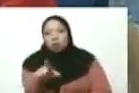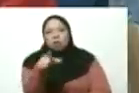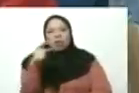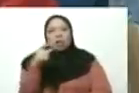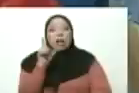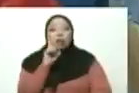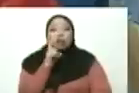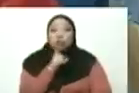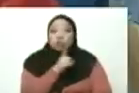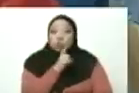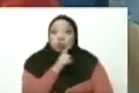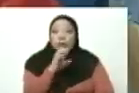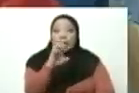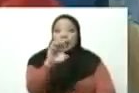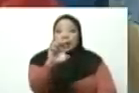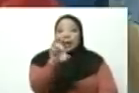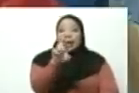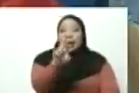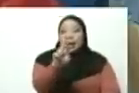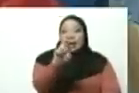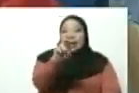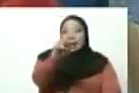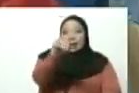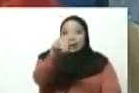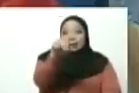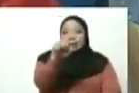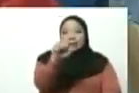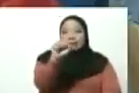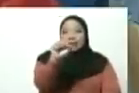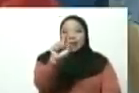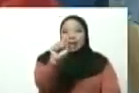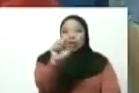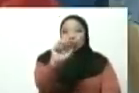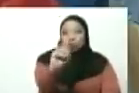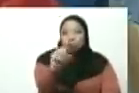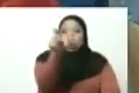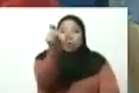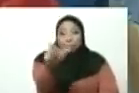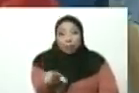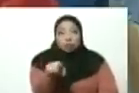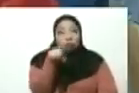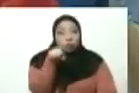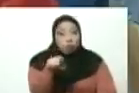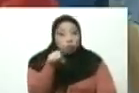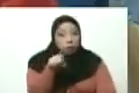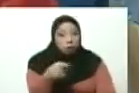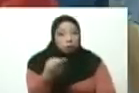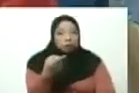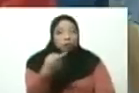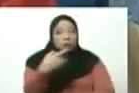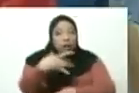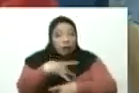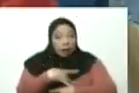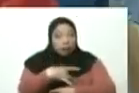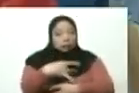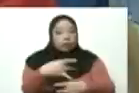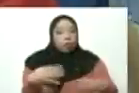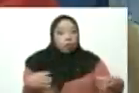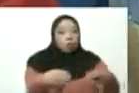a ernesto quintero quien sectores interesados como